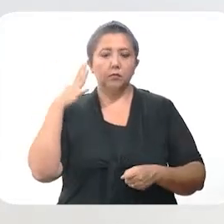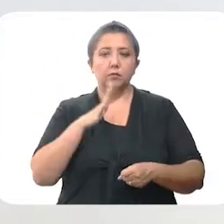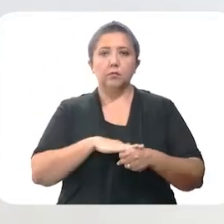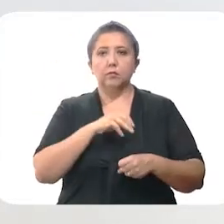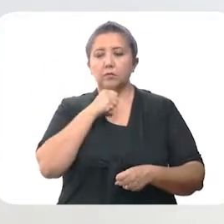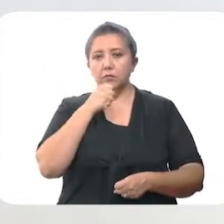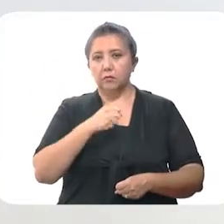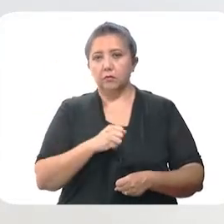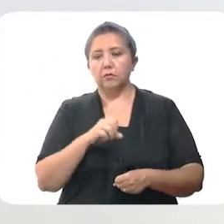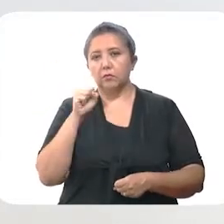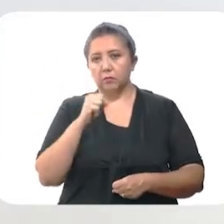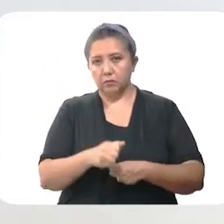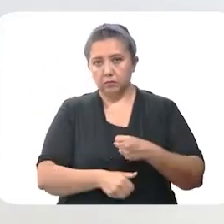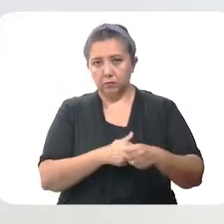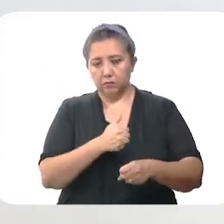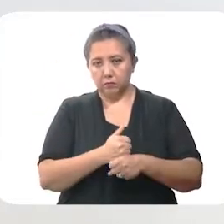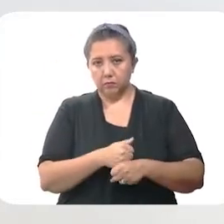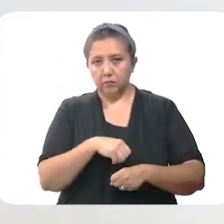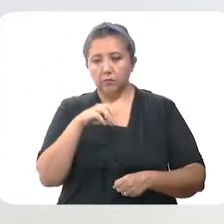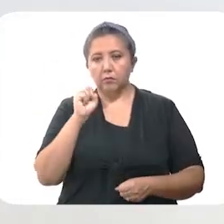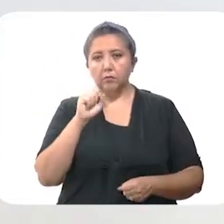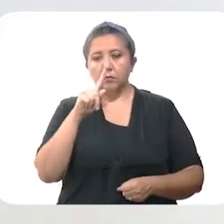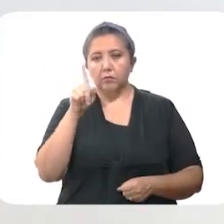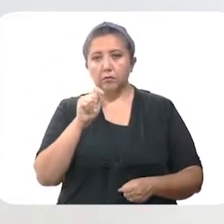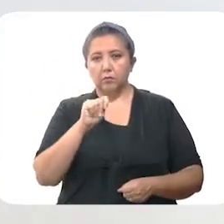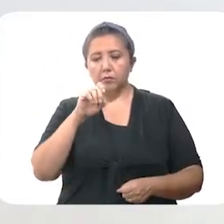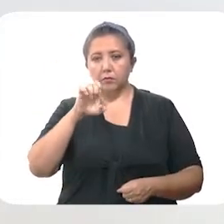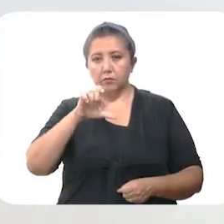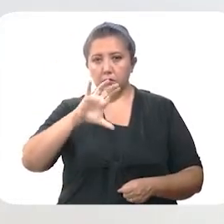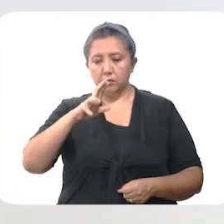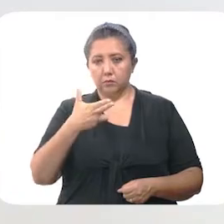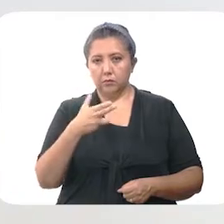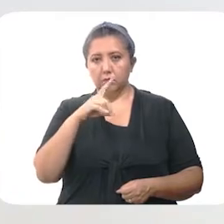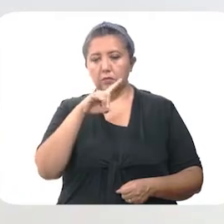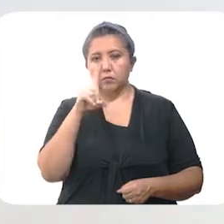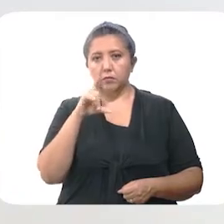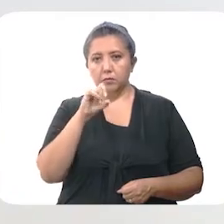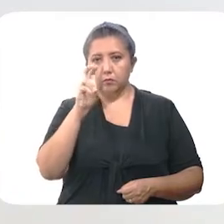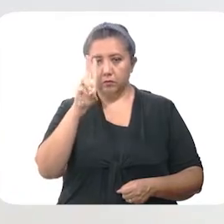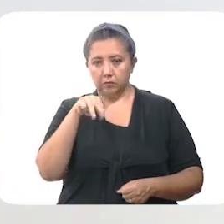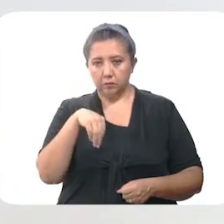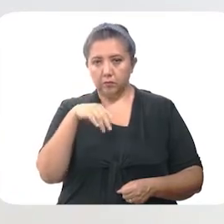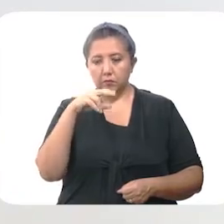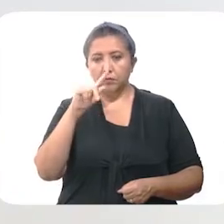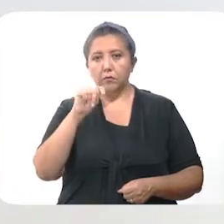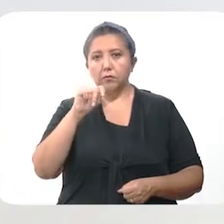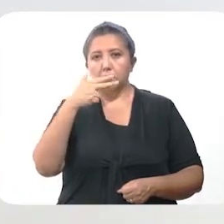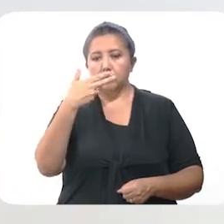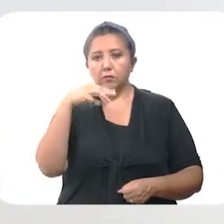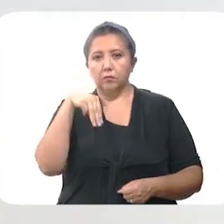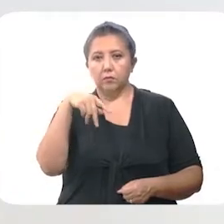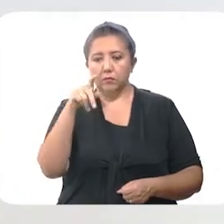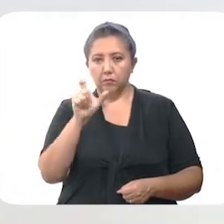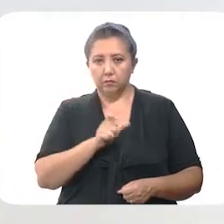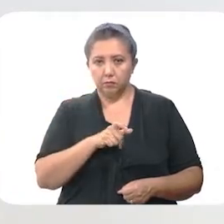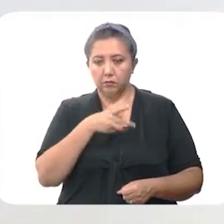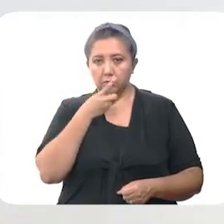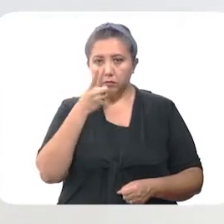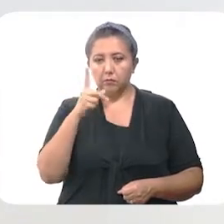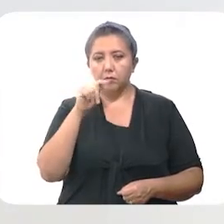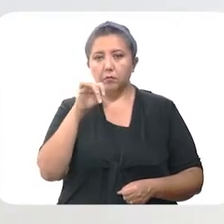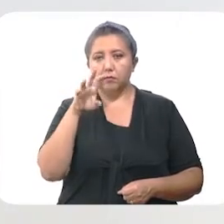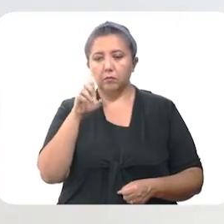adultos mayores de más de 60 años en Socchel, Telchac Pueblo, Silán González, Tamec, Telchac Puerto,